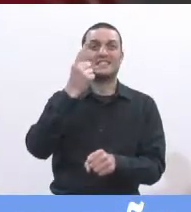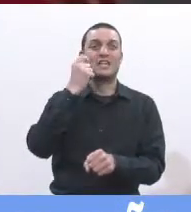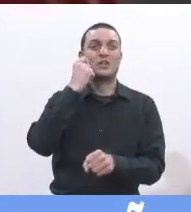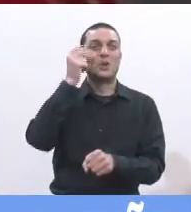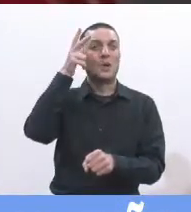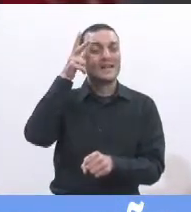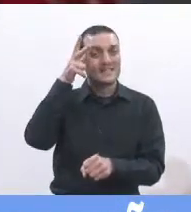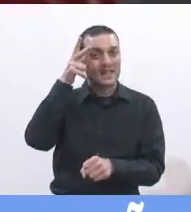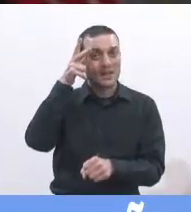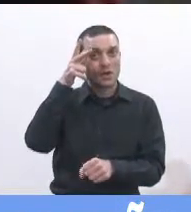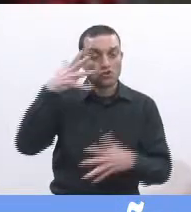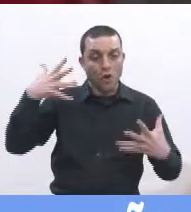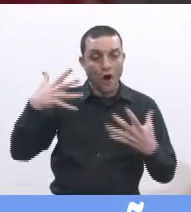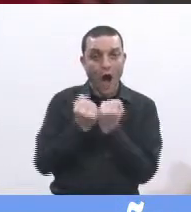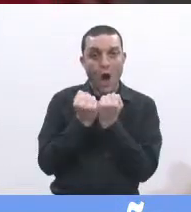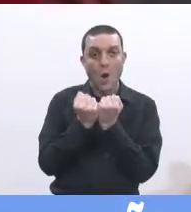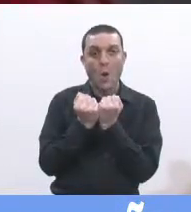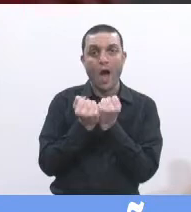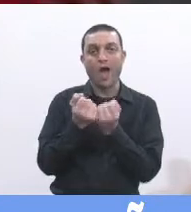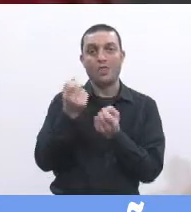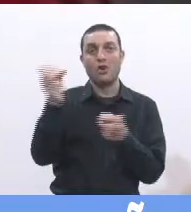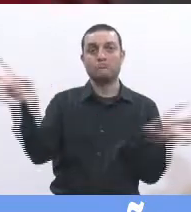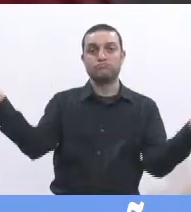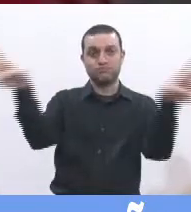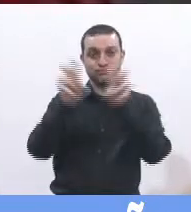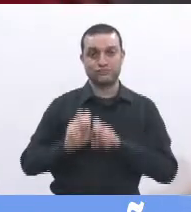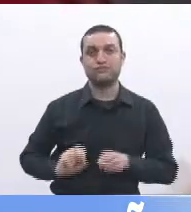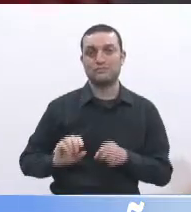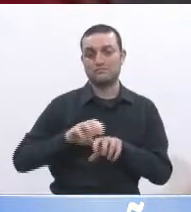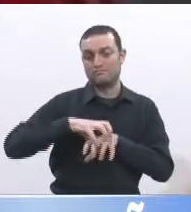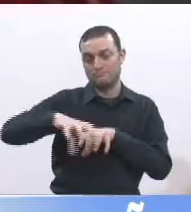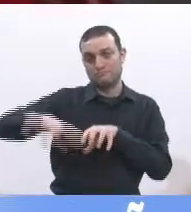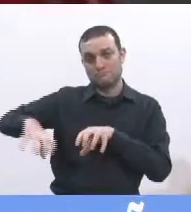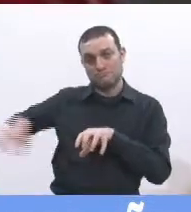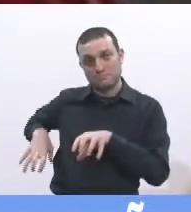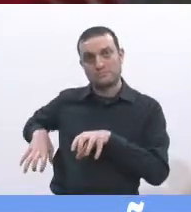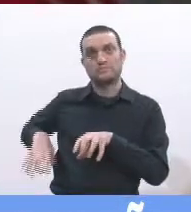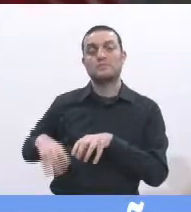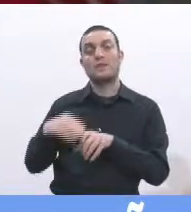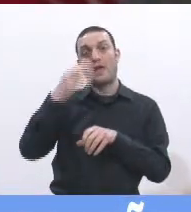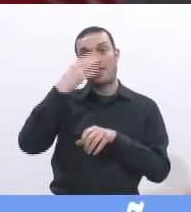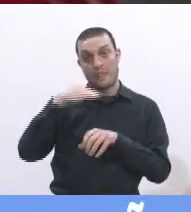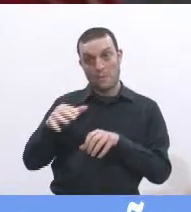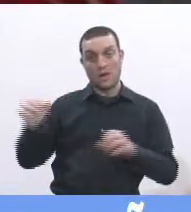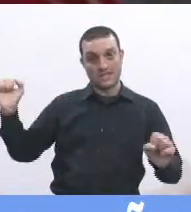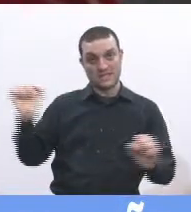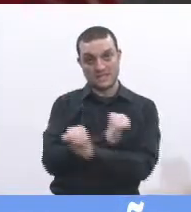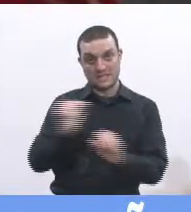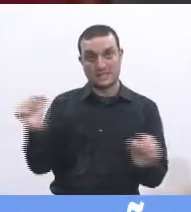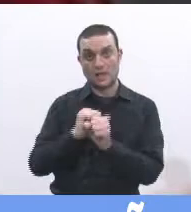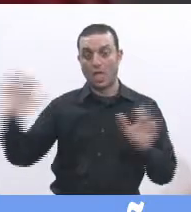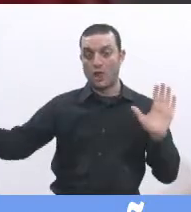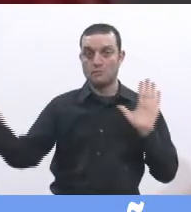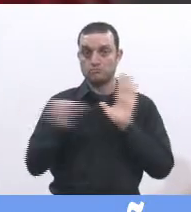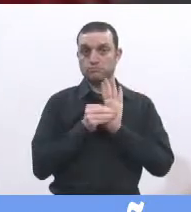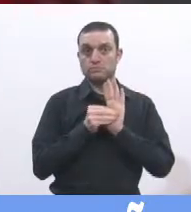de coparticipación y que luego fue sancionada, o mejor dicho, llevada a la Constitución por la